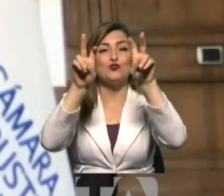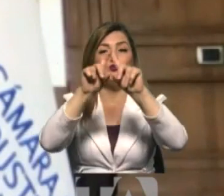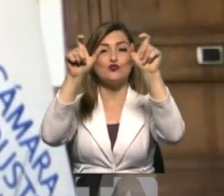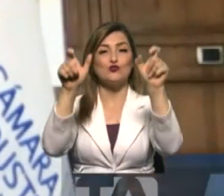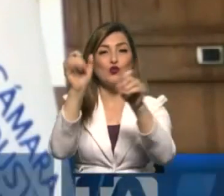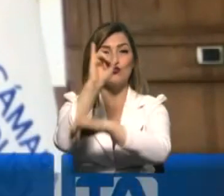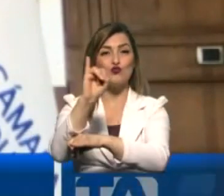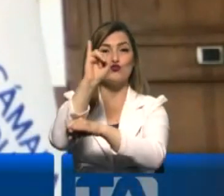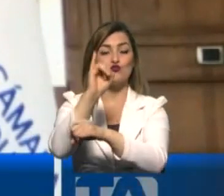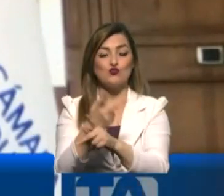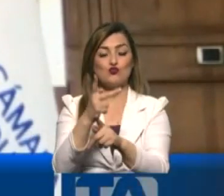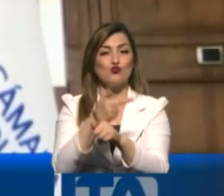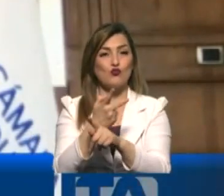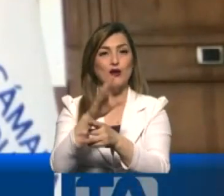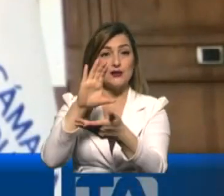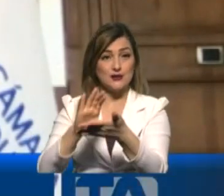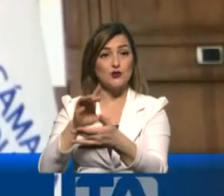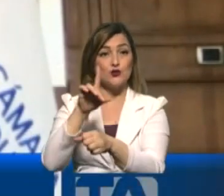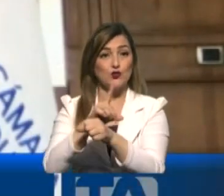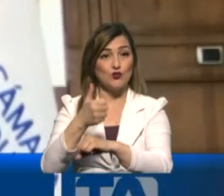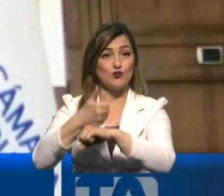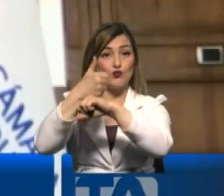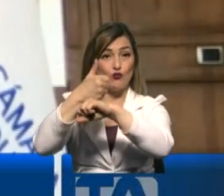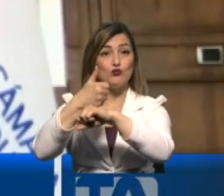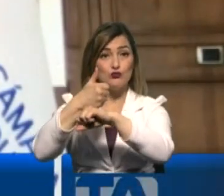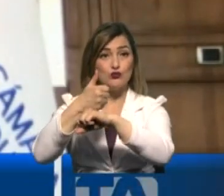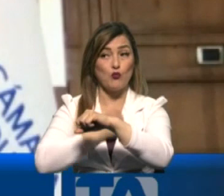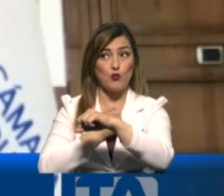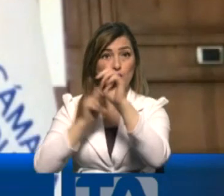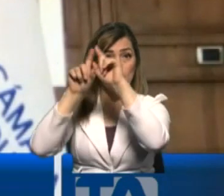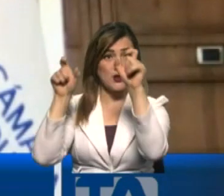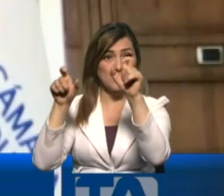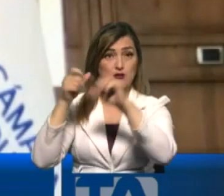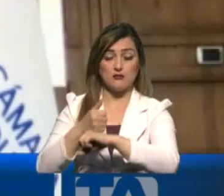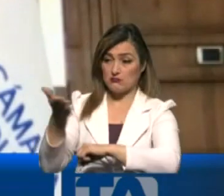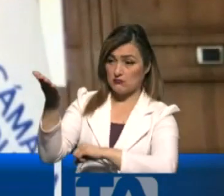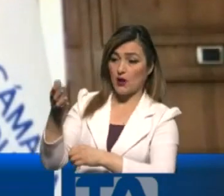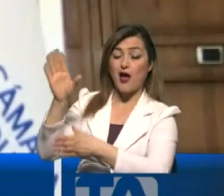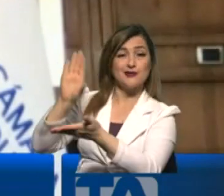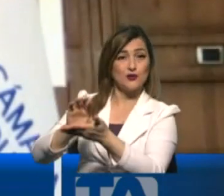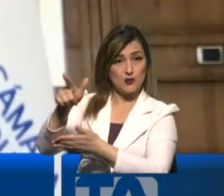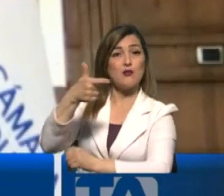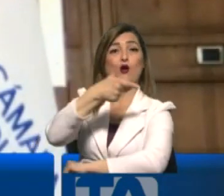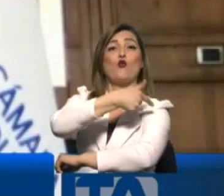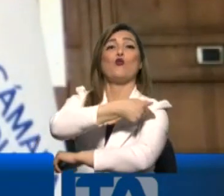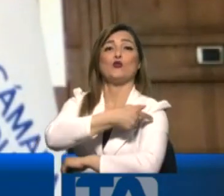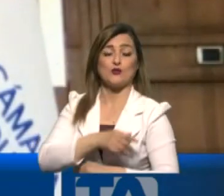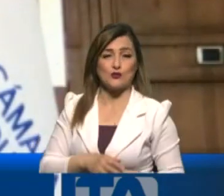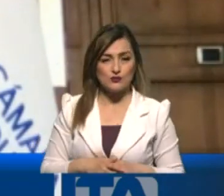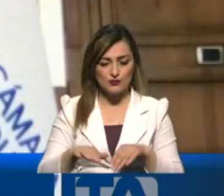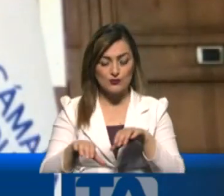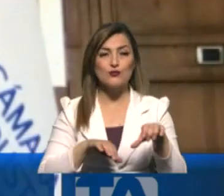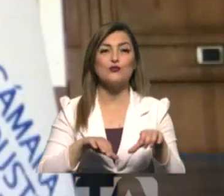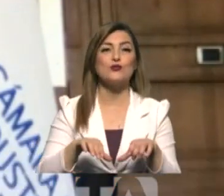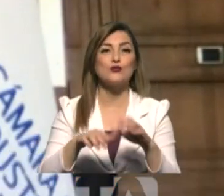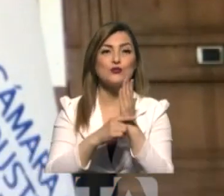poder activar en los centros médicos autorizados que tenemos en nuestras empresas estos puntos de vacunación para que